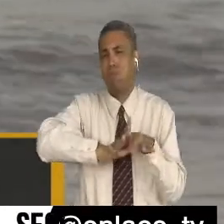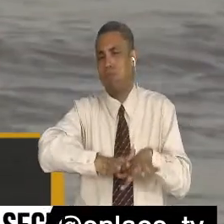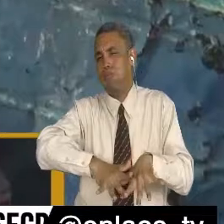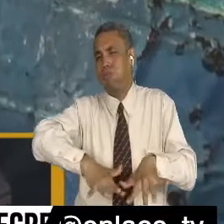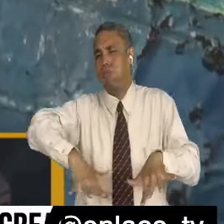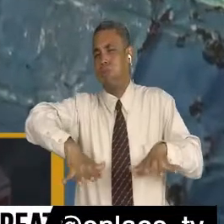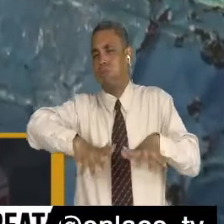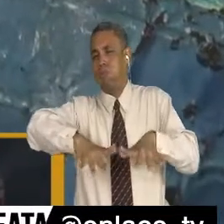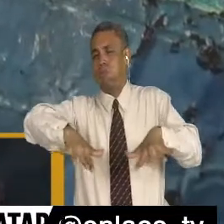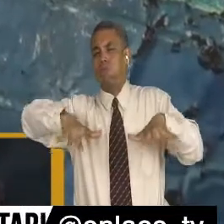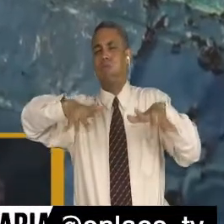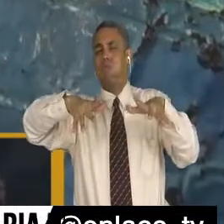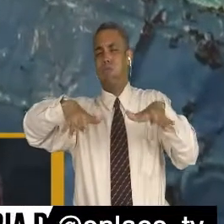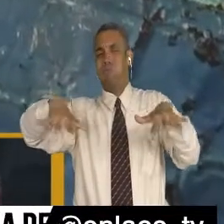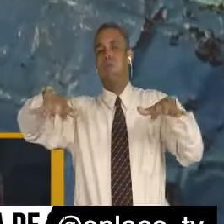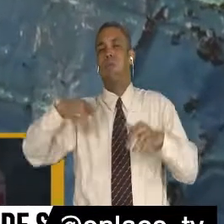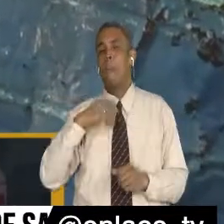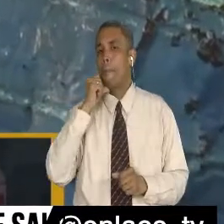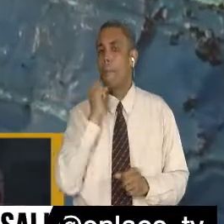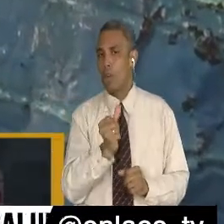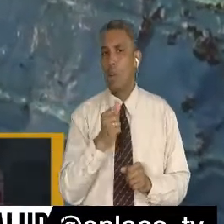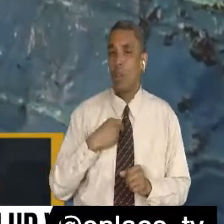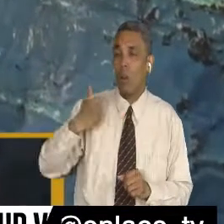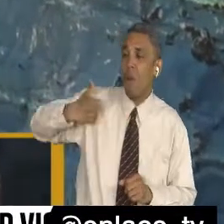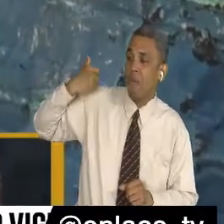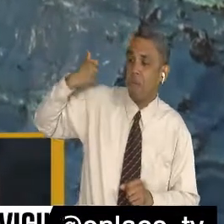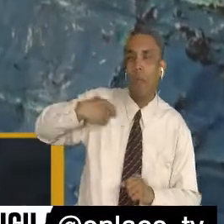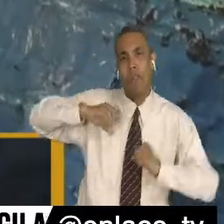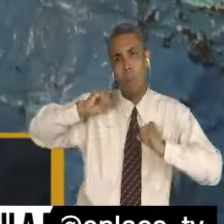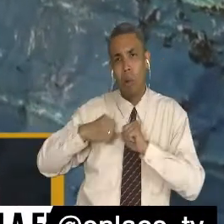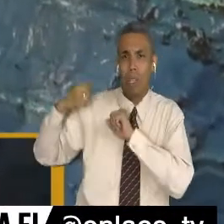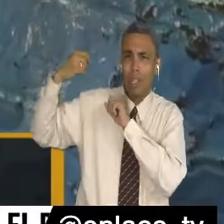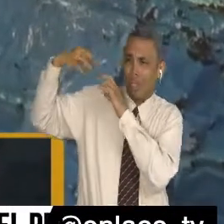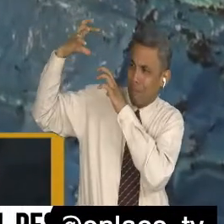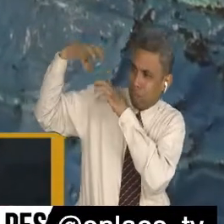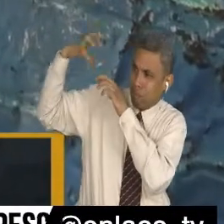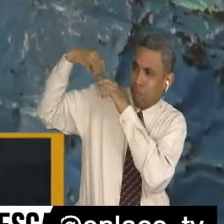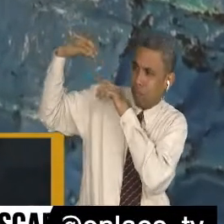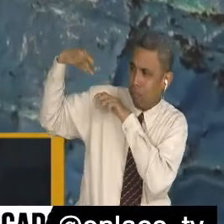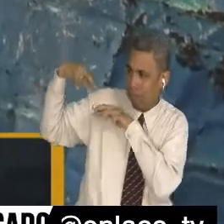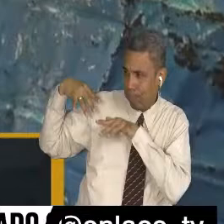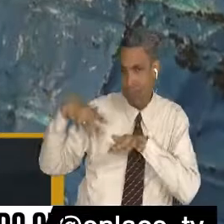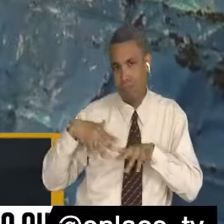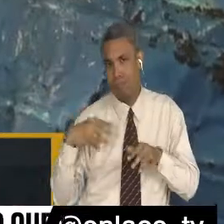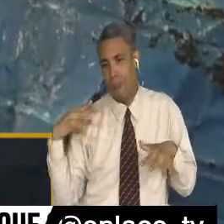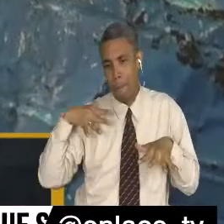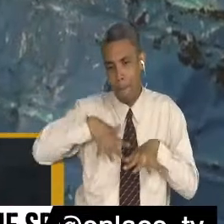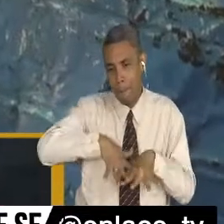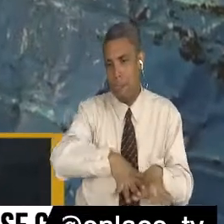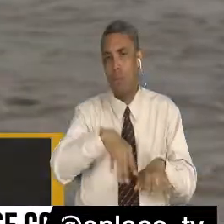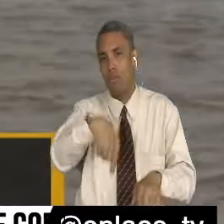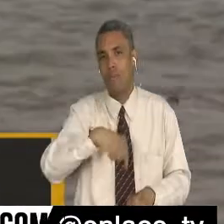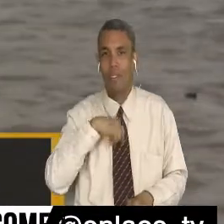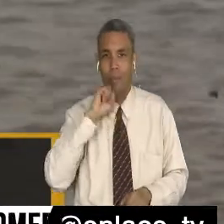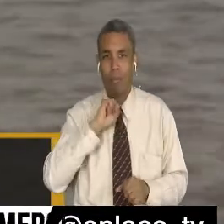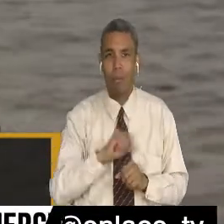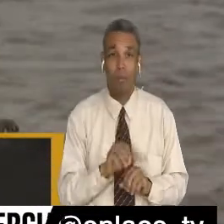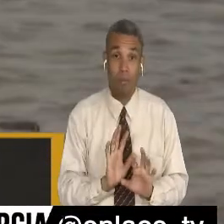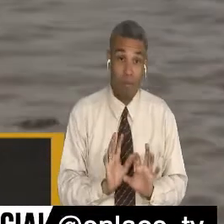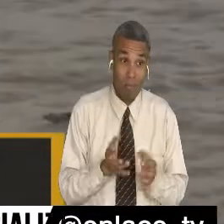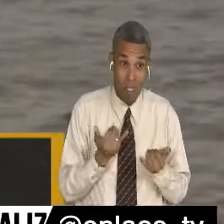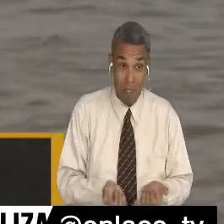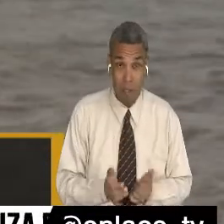redoblarse. Su caudal normal está en 4 metros con 10 centímetros y pues así pues lo que hay es mucha madera